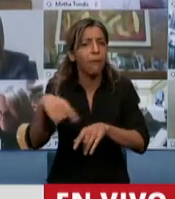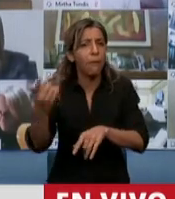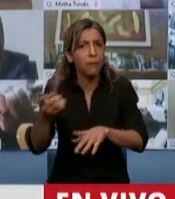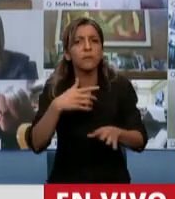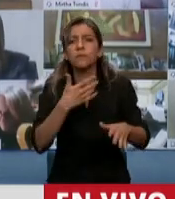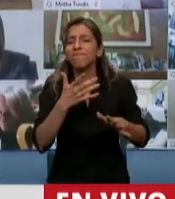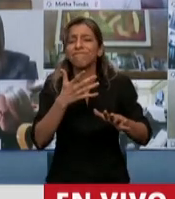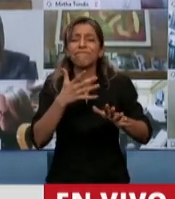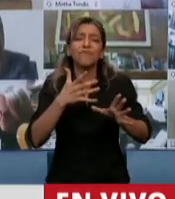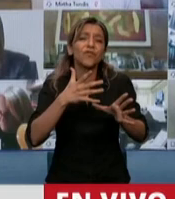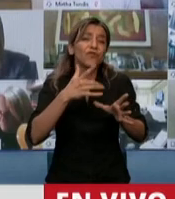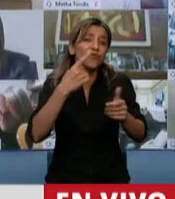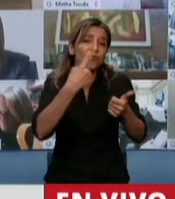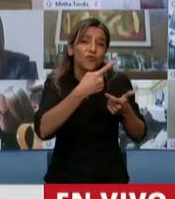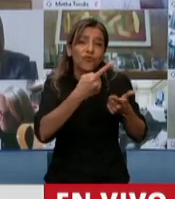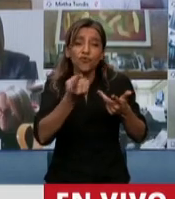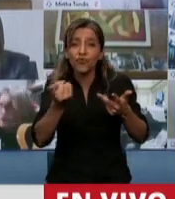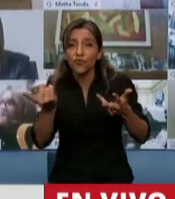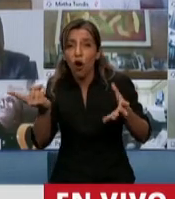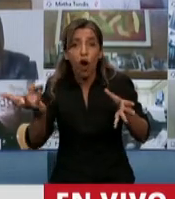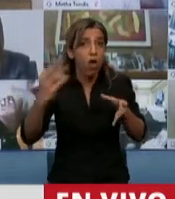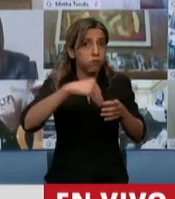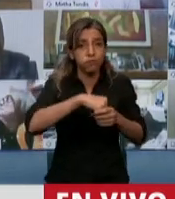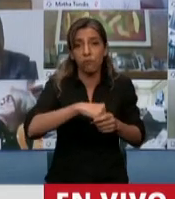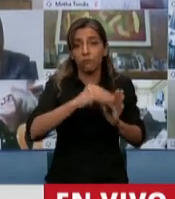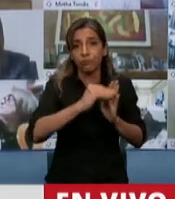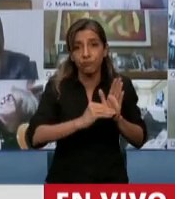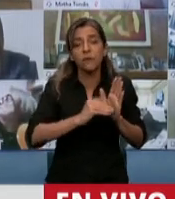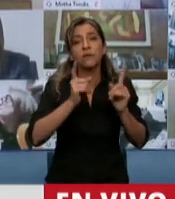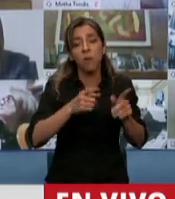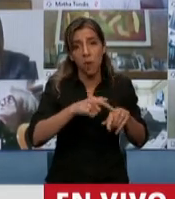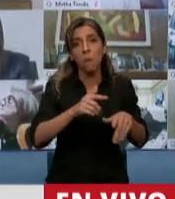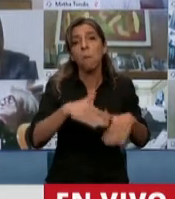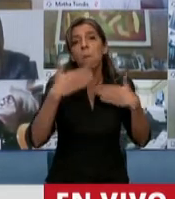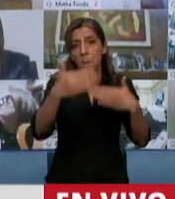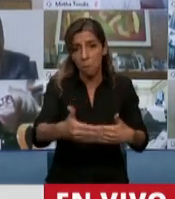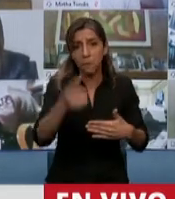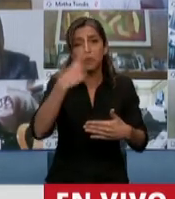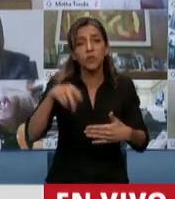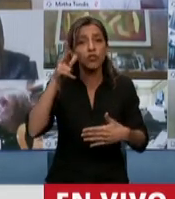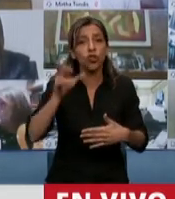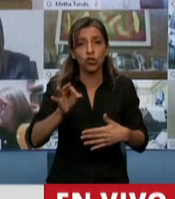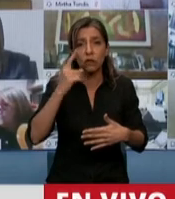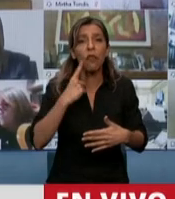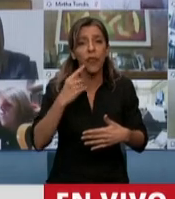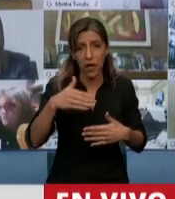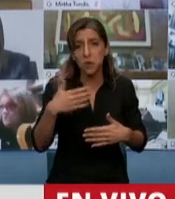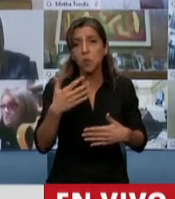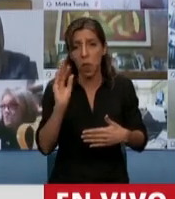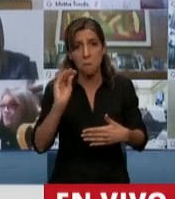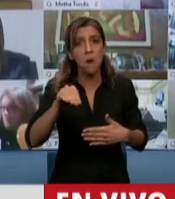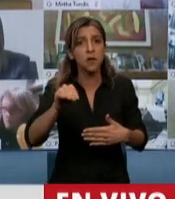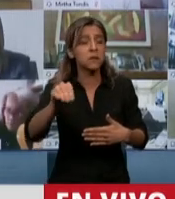absolutamente abarcativa, es prorrogable por 180 días, pero se puede prorrogar de acuerdo a cómo